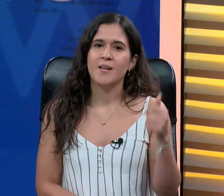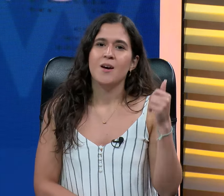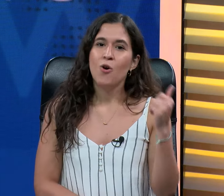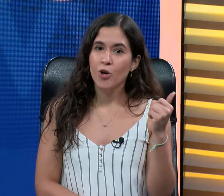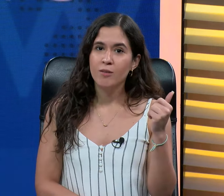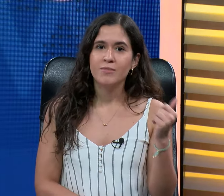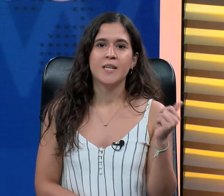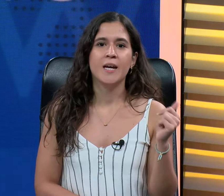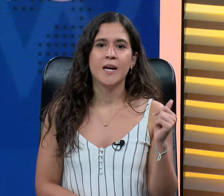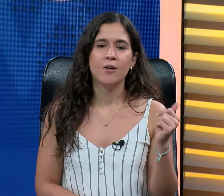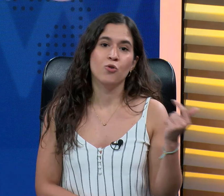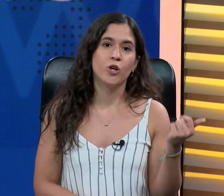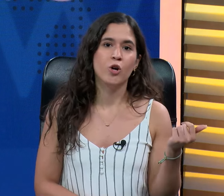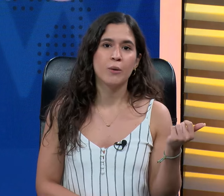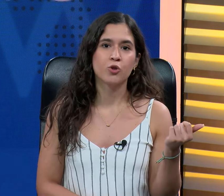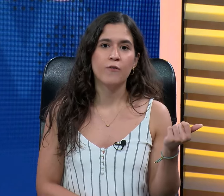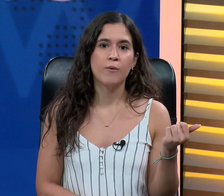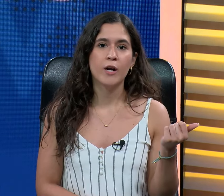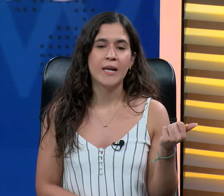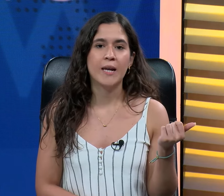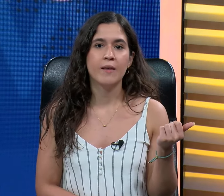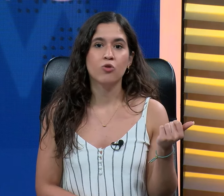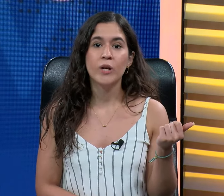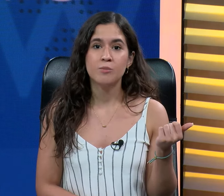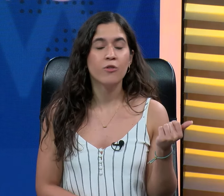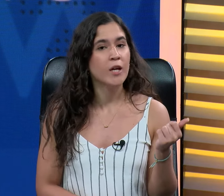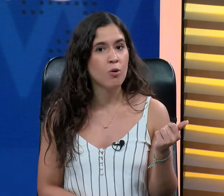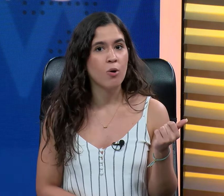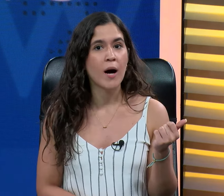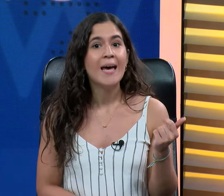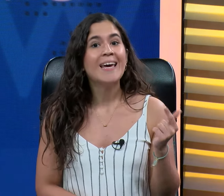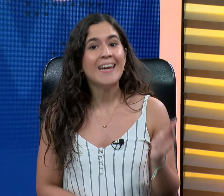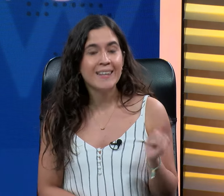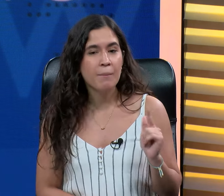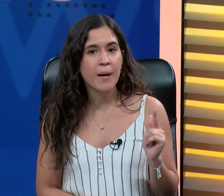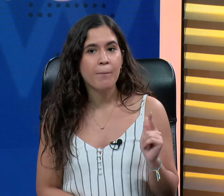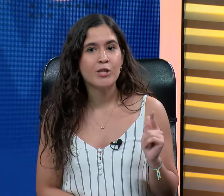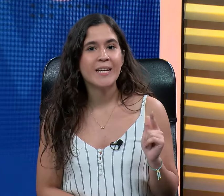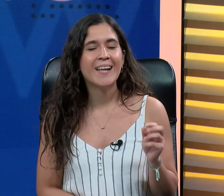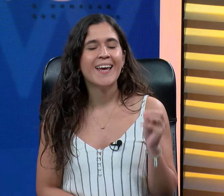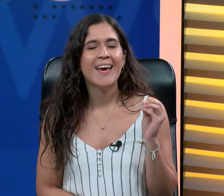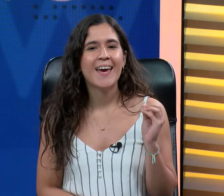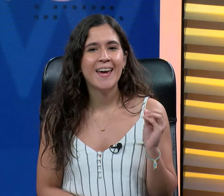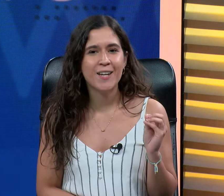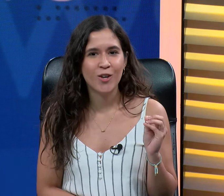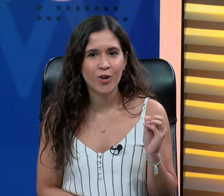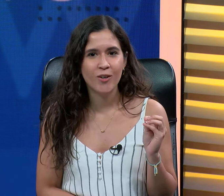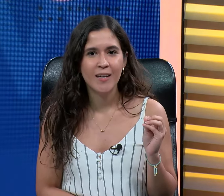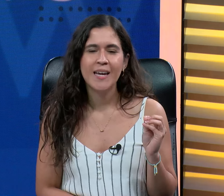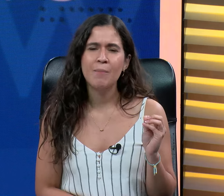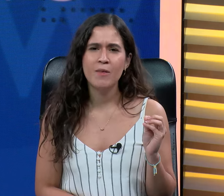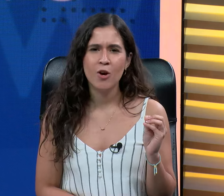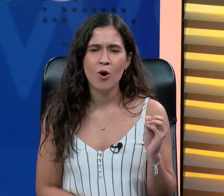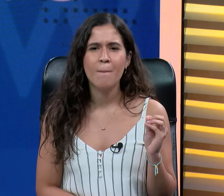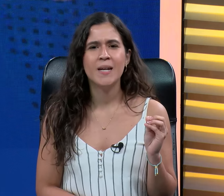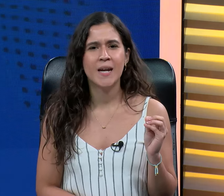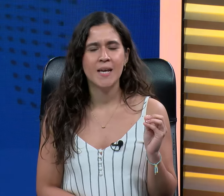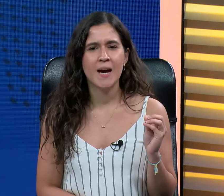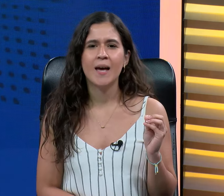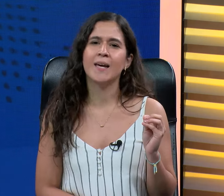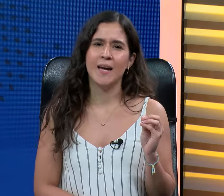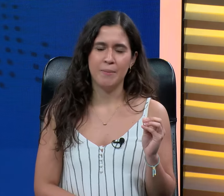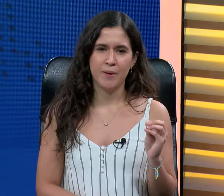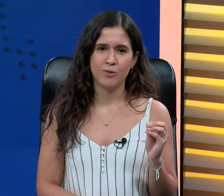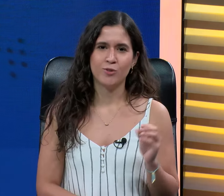cosas. Uno, ser uno de los que votó a favor en la ley de turismo de Noboa y también por ser el genio que pidió